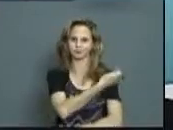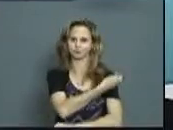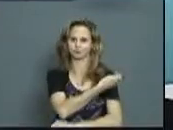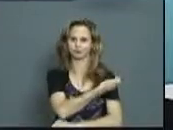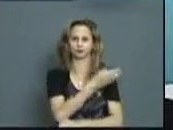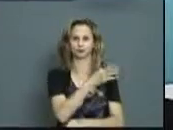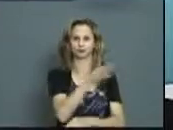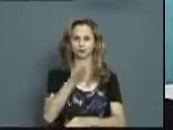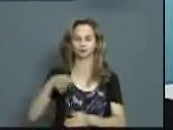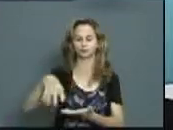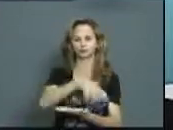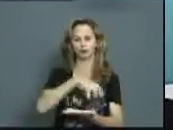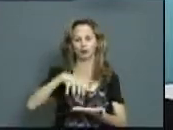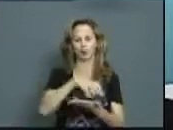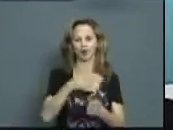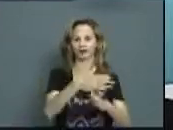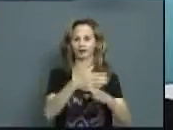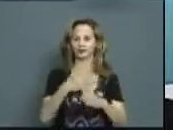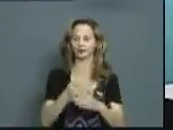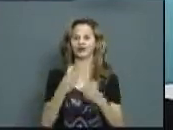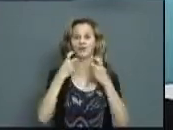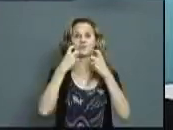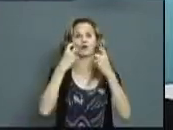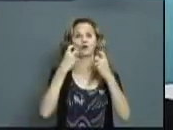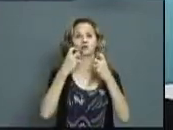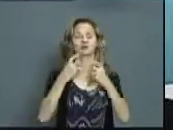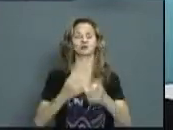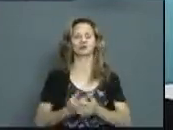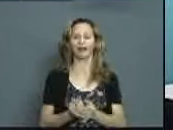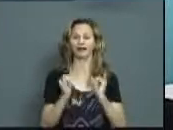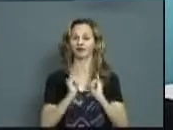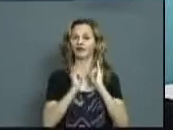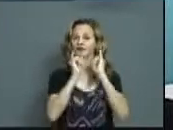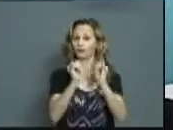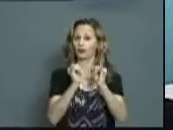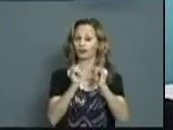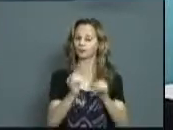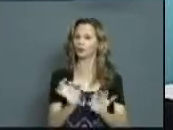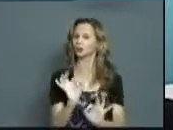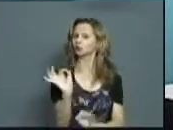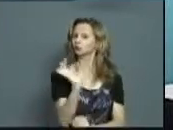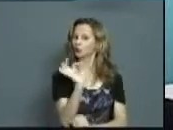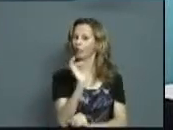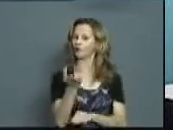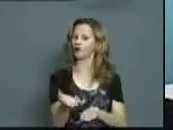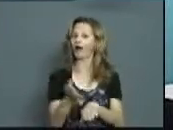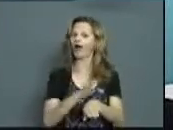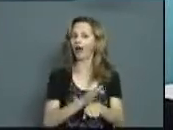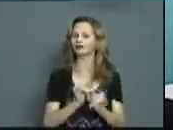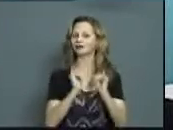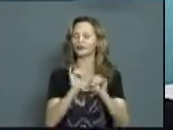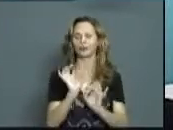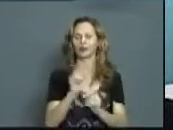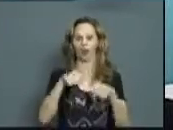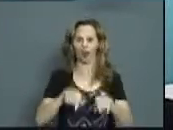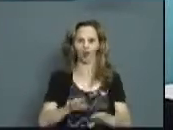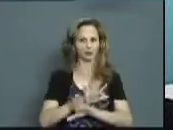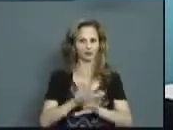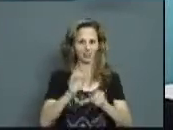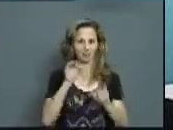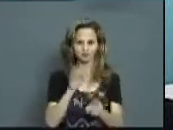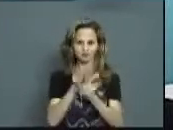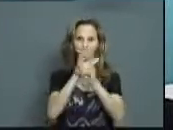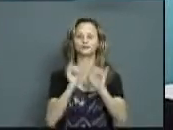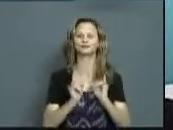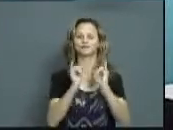excelente noticia, yo lo decía ayer en el diálogo con la doctora María Eugenia Escobar Pérez, pero no quisimos adelantar nada y hoy la traemos para todas las personas que